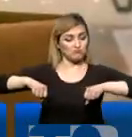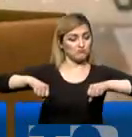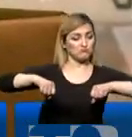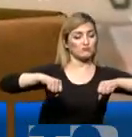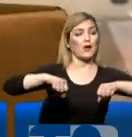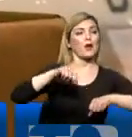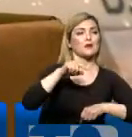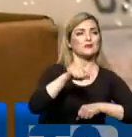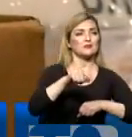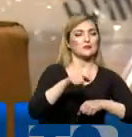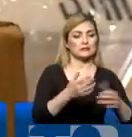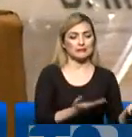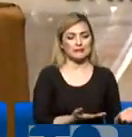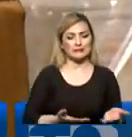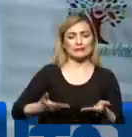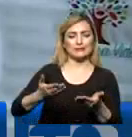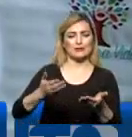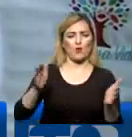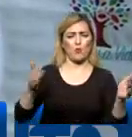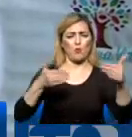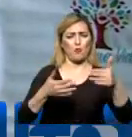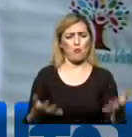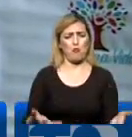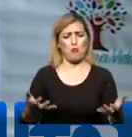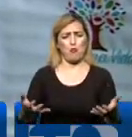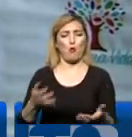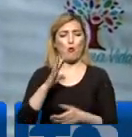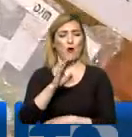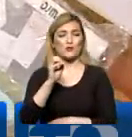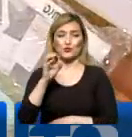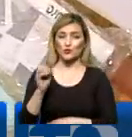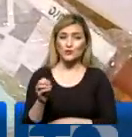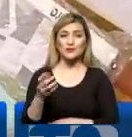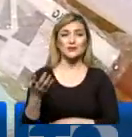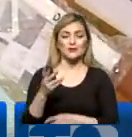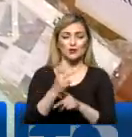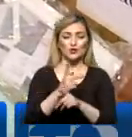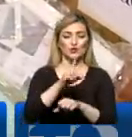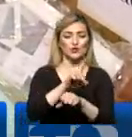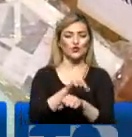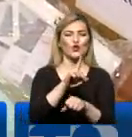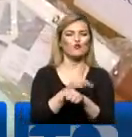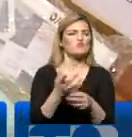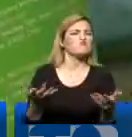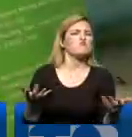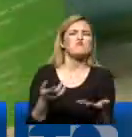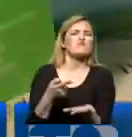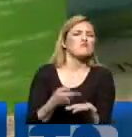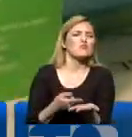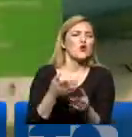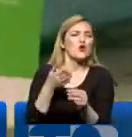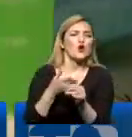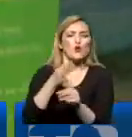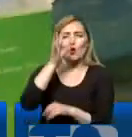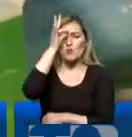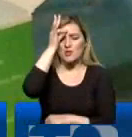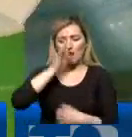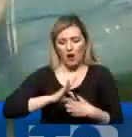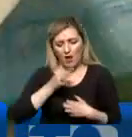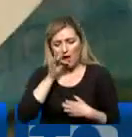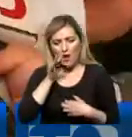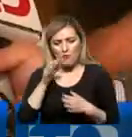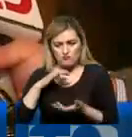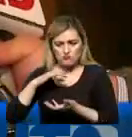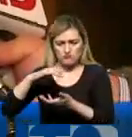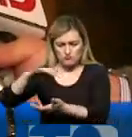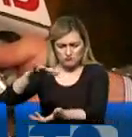con 400 toneladas métricas de insumos médicos que serán destinadas a las casas de salud que atienden pacientes con